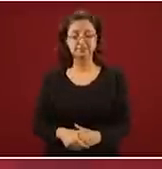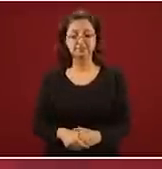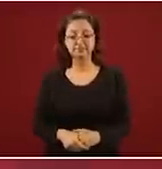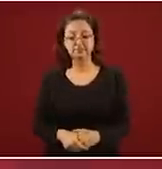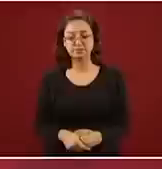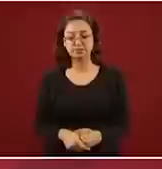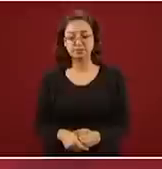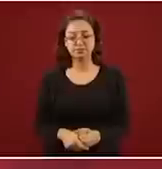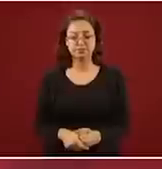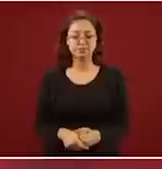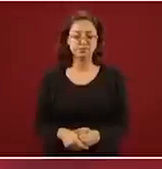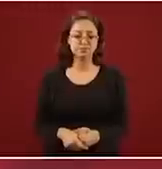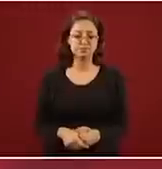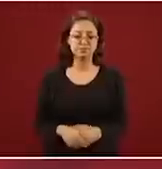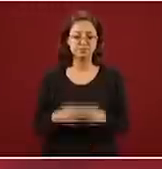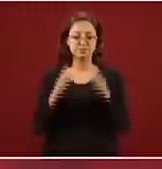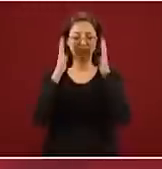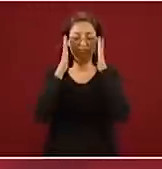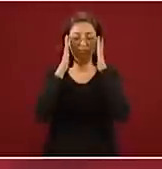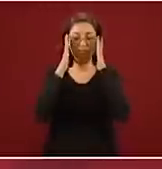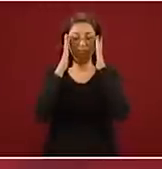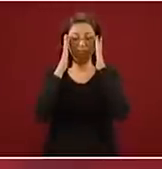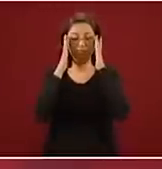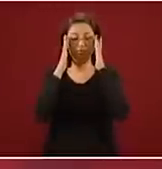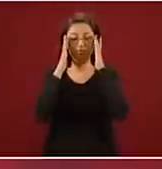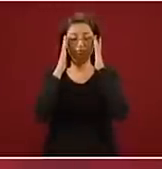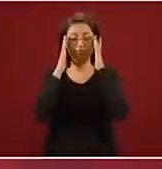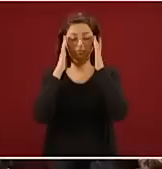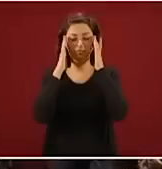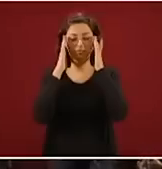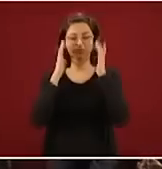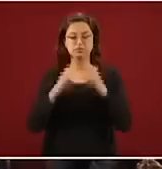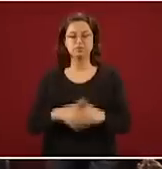y se está llevando a cabo toda una